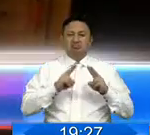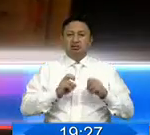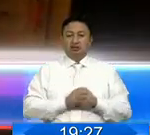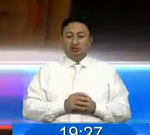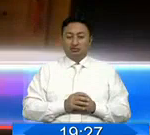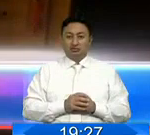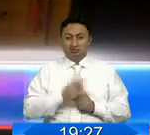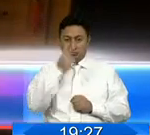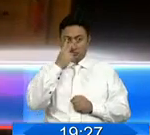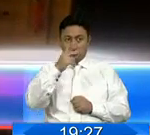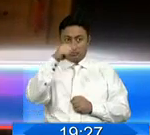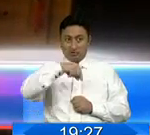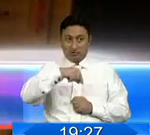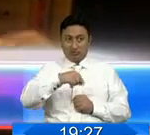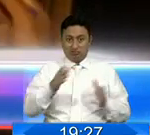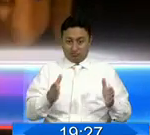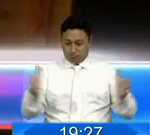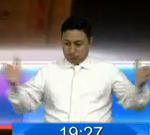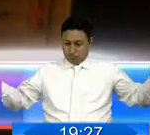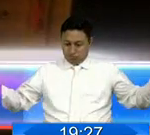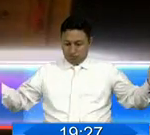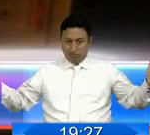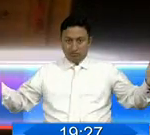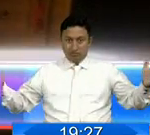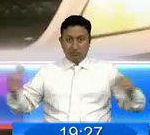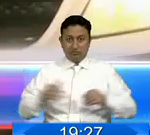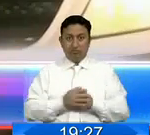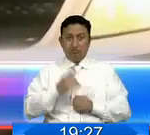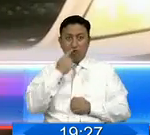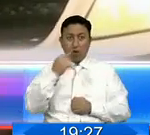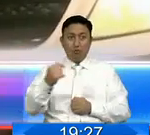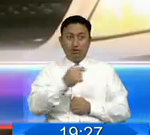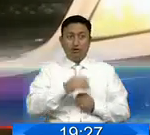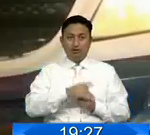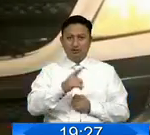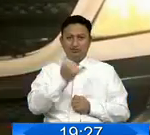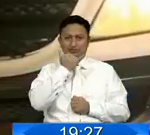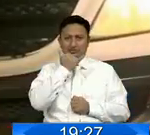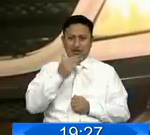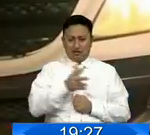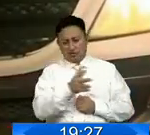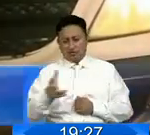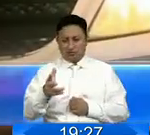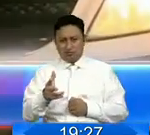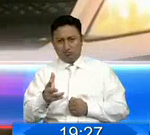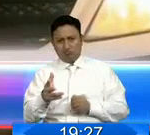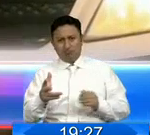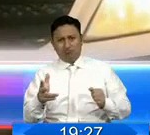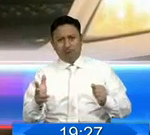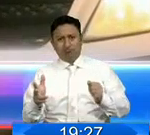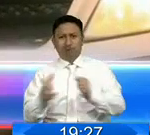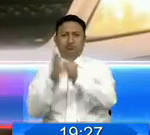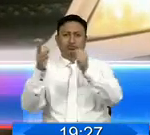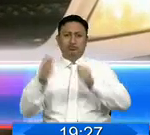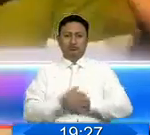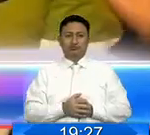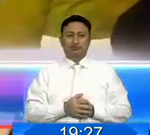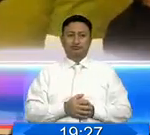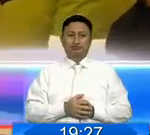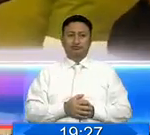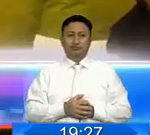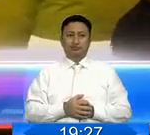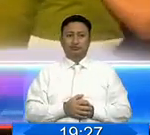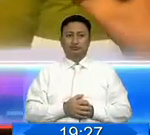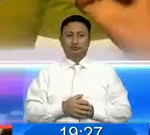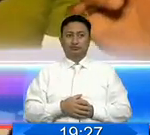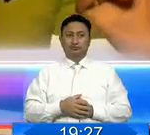ve que es una vía amplia, el chofer se estrella contra el muro aquí de división de la vía. Para decir que hay